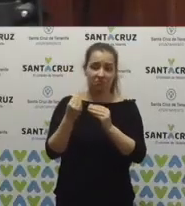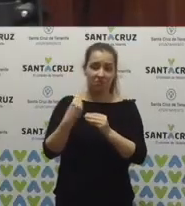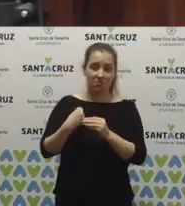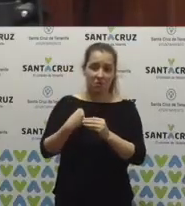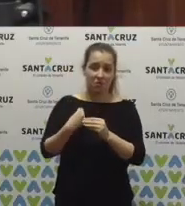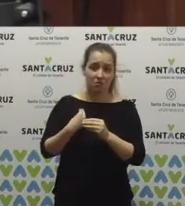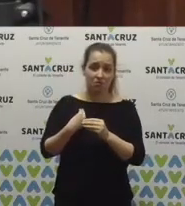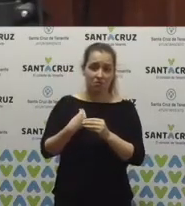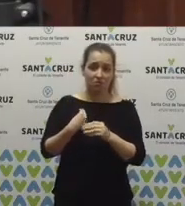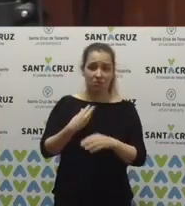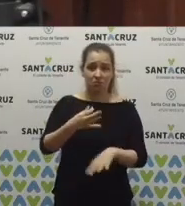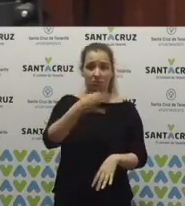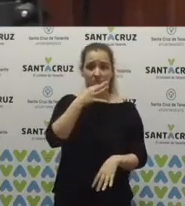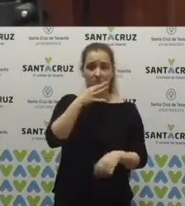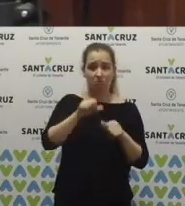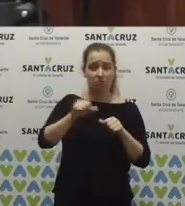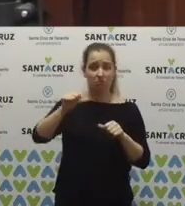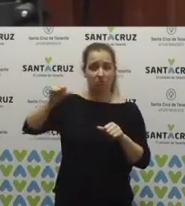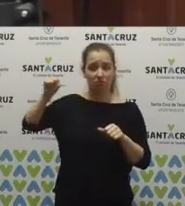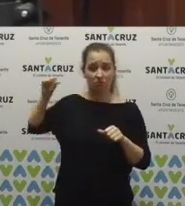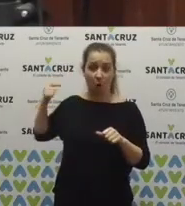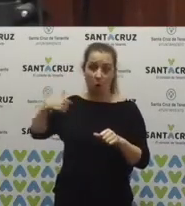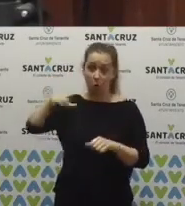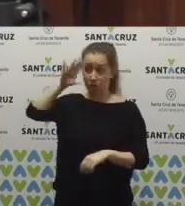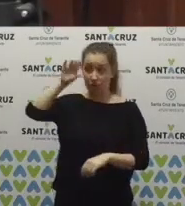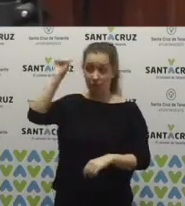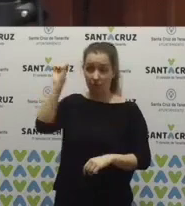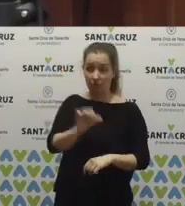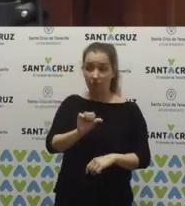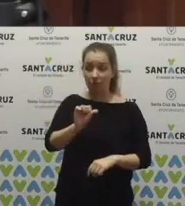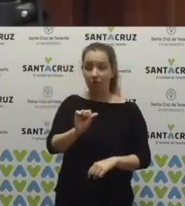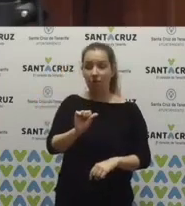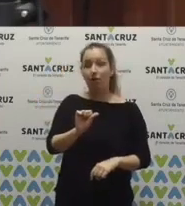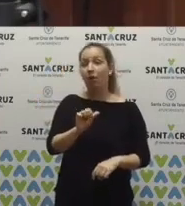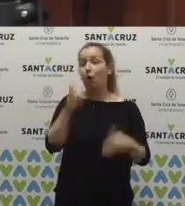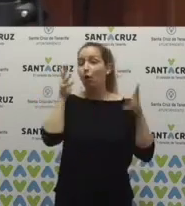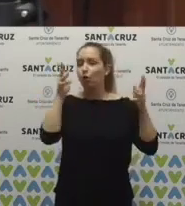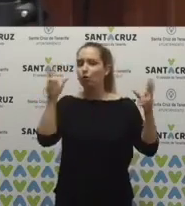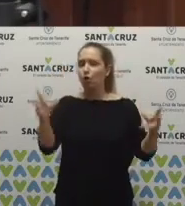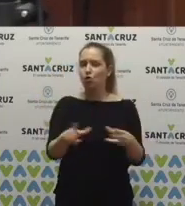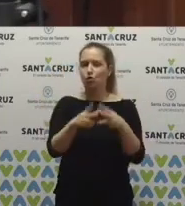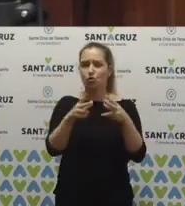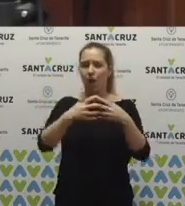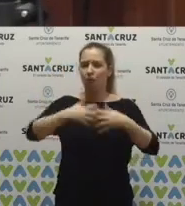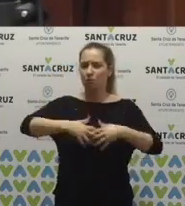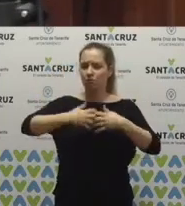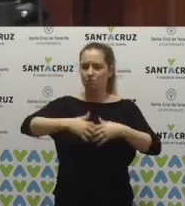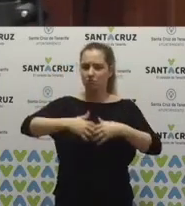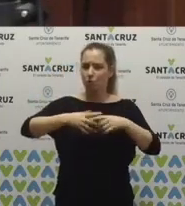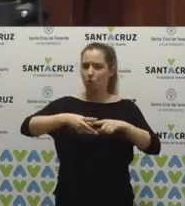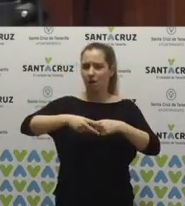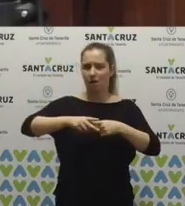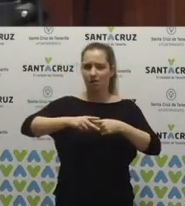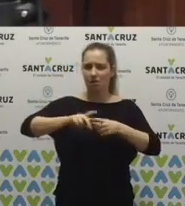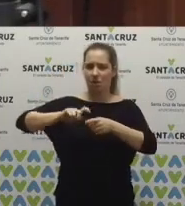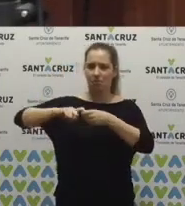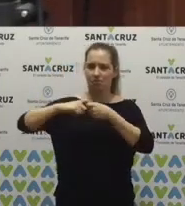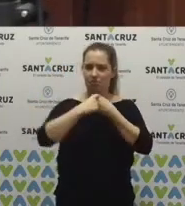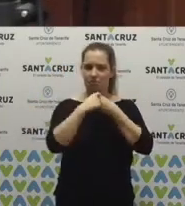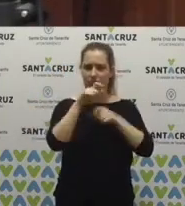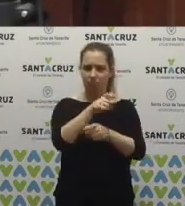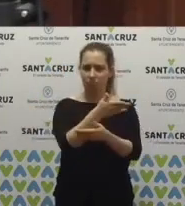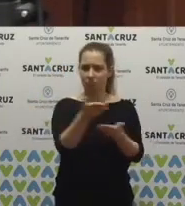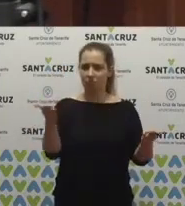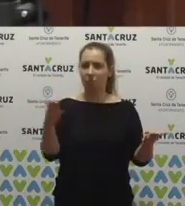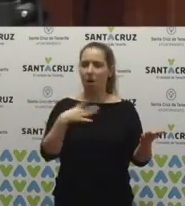que se han escuchado que el consejo social es un mecanismo de participación ciudadana que se puede convertir en un